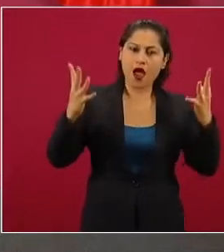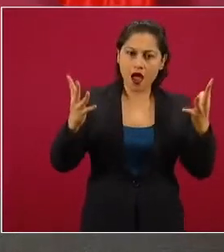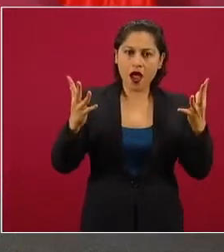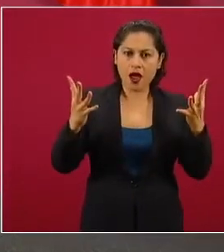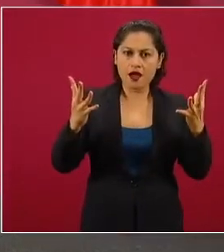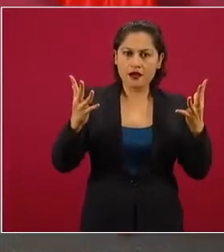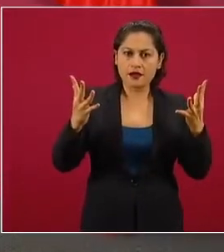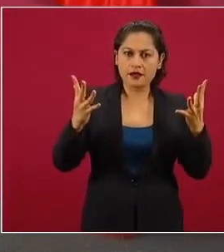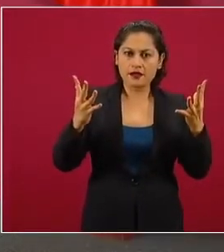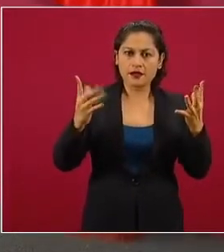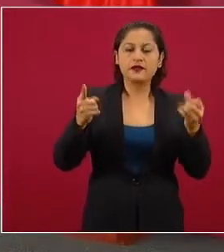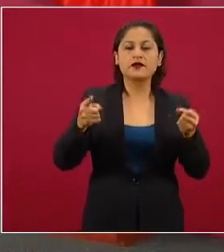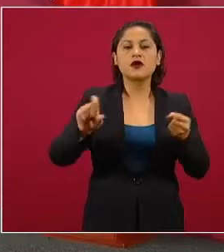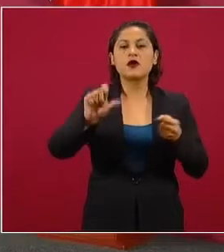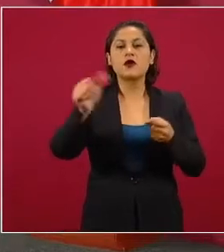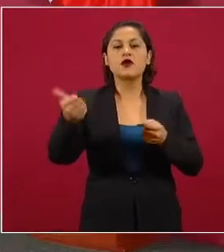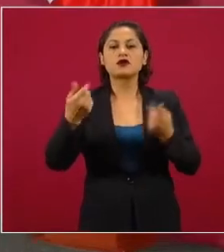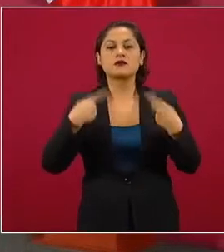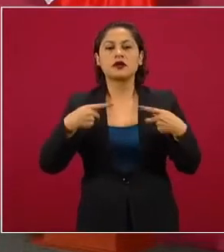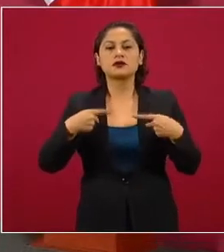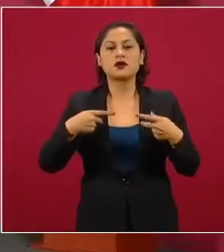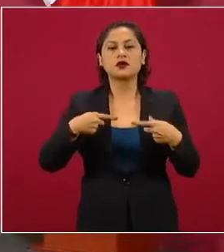con hamaqueros